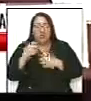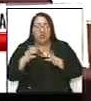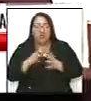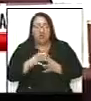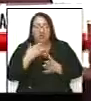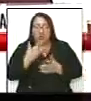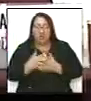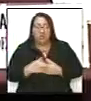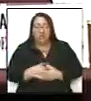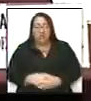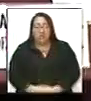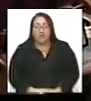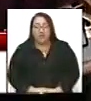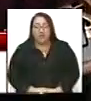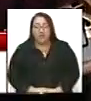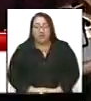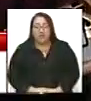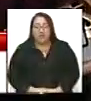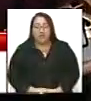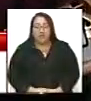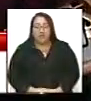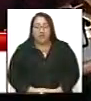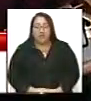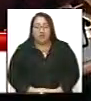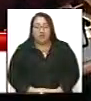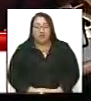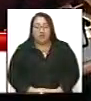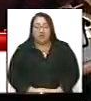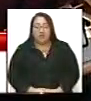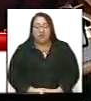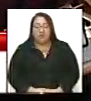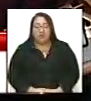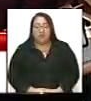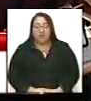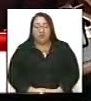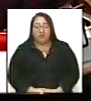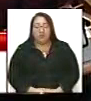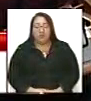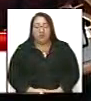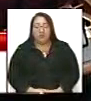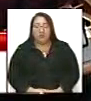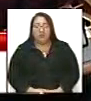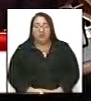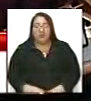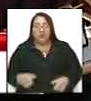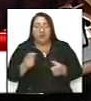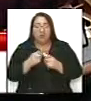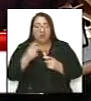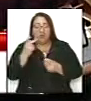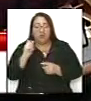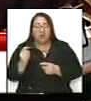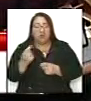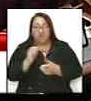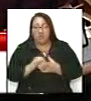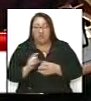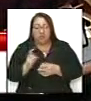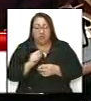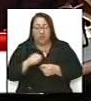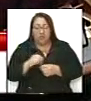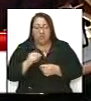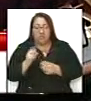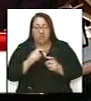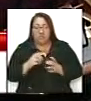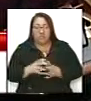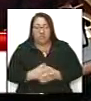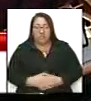discutir. Gracias. Gracias, congresista Donaire. Les pido, colegas, que me escuchen, porque no es la primera vez que tenemos este